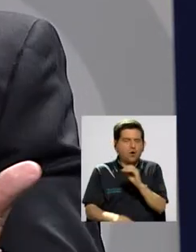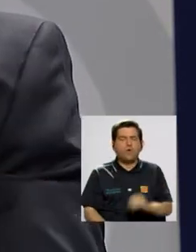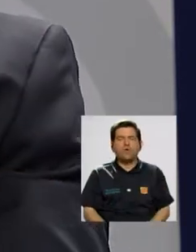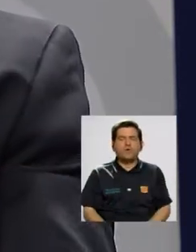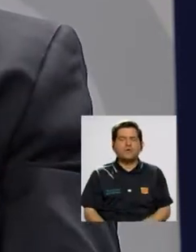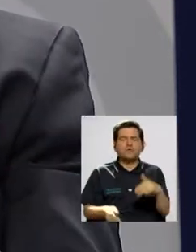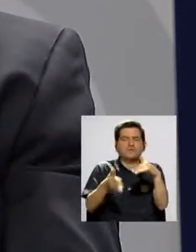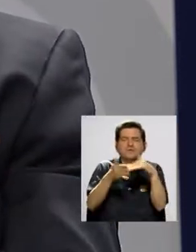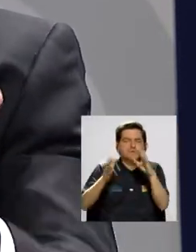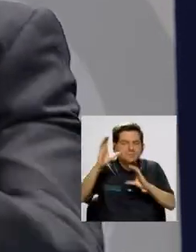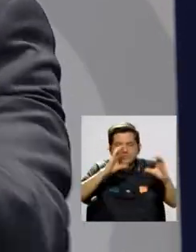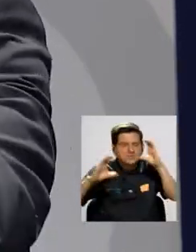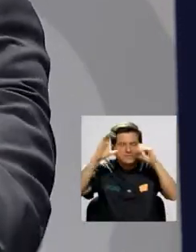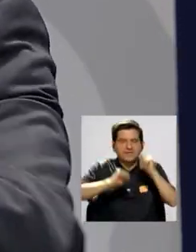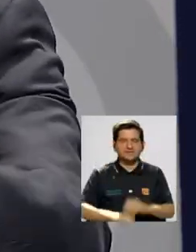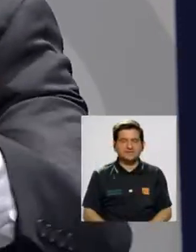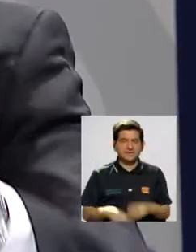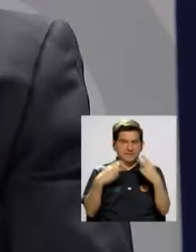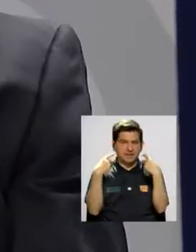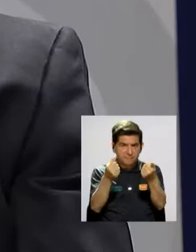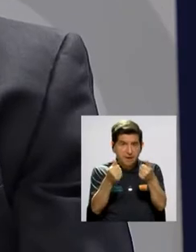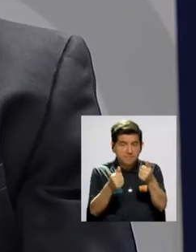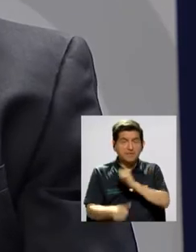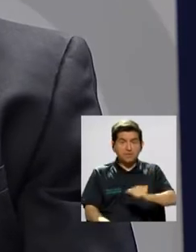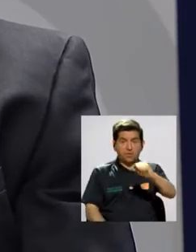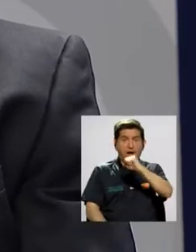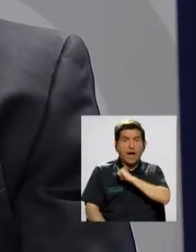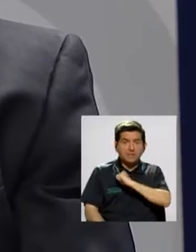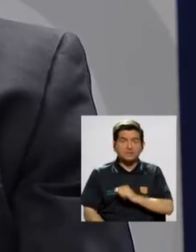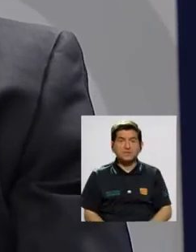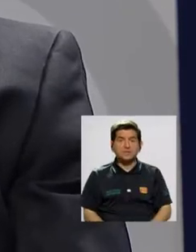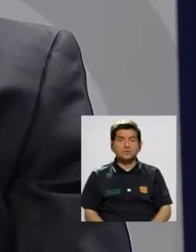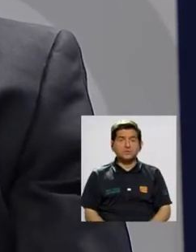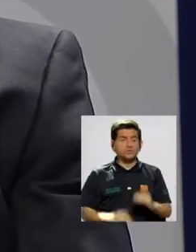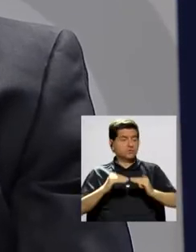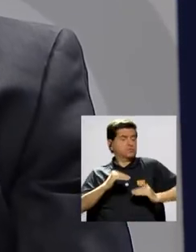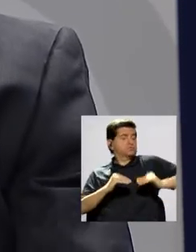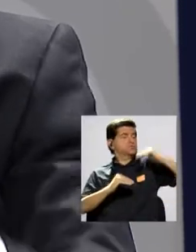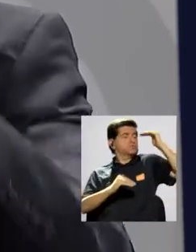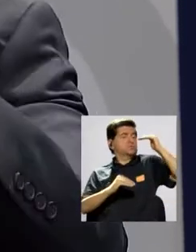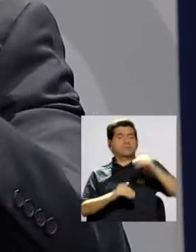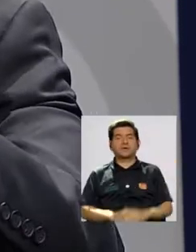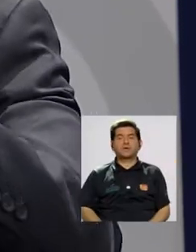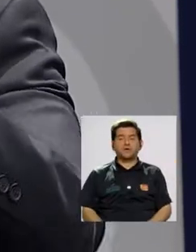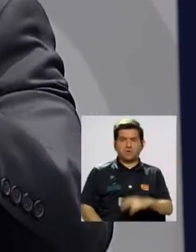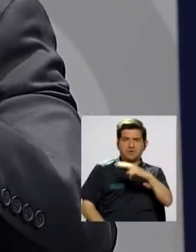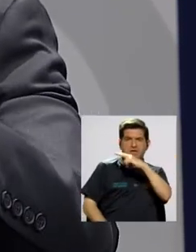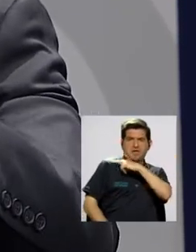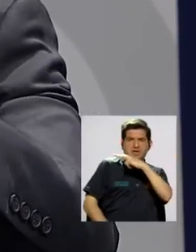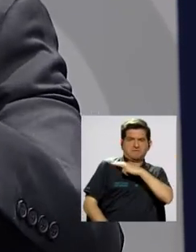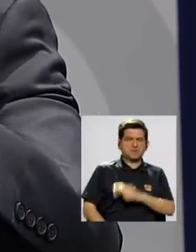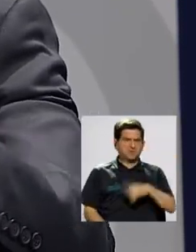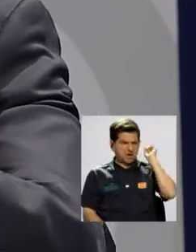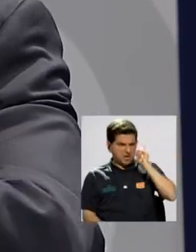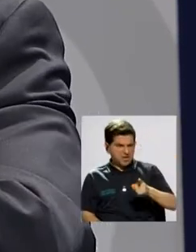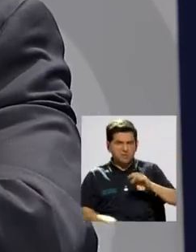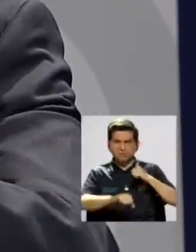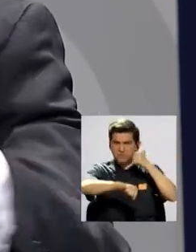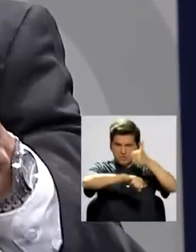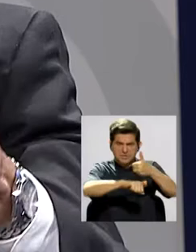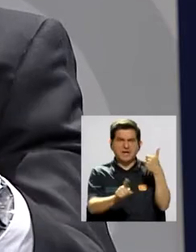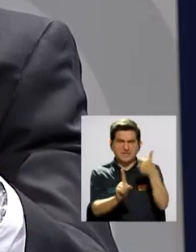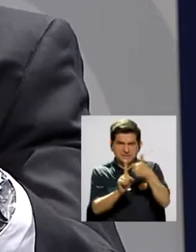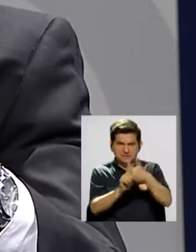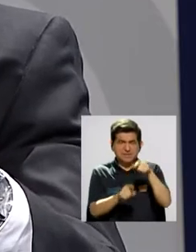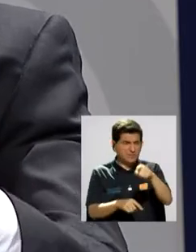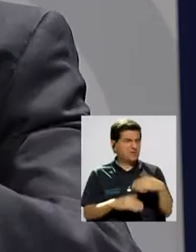cientificista, rápidamente esa actitud puede convertirse en una actitud no solamente de superioridad, que es jerárquica y autoritaria por definición, y eso es